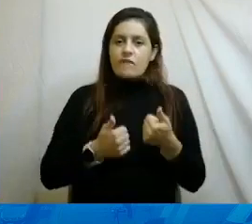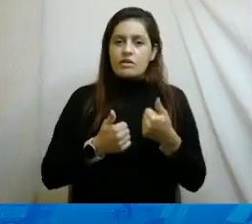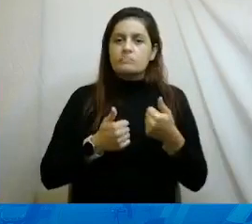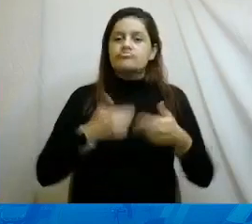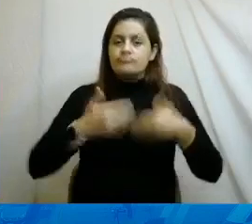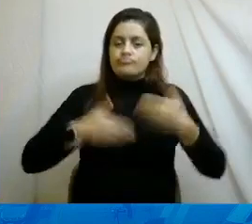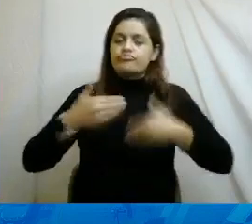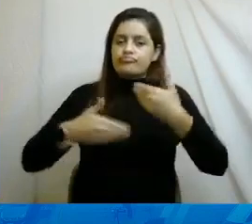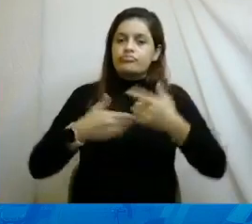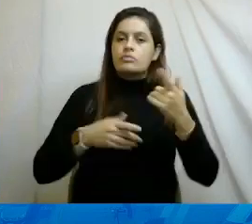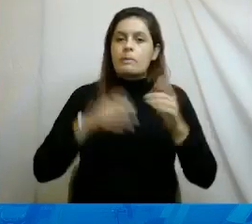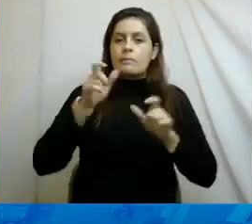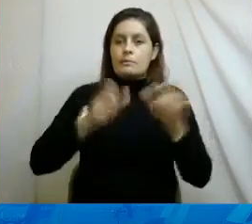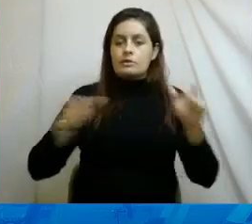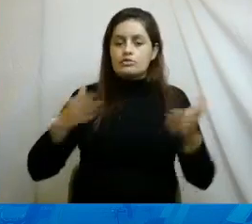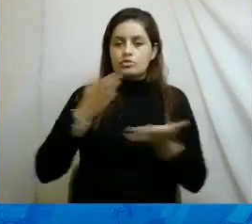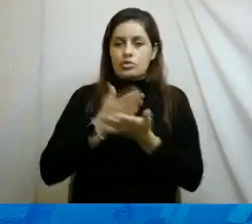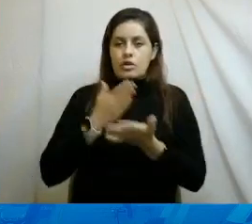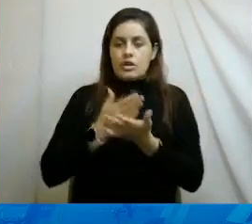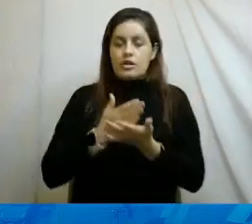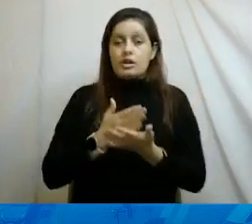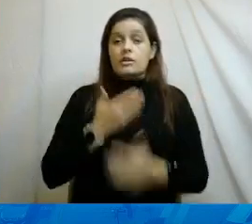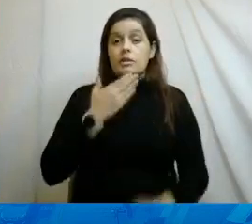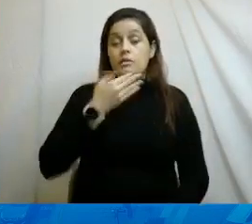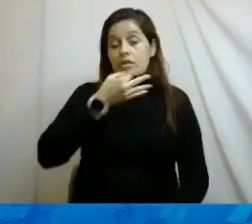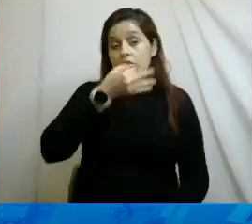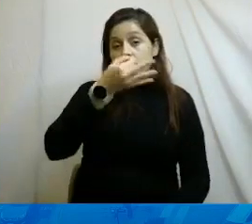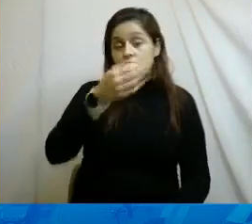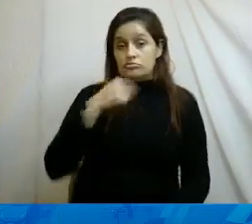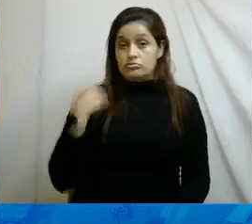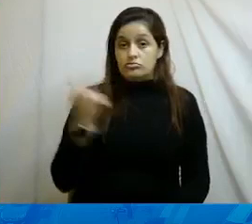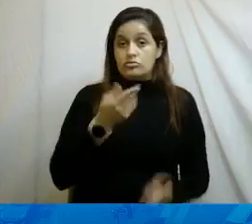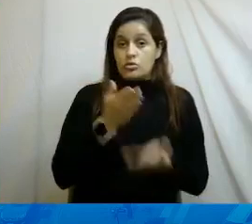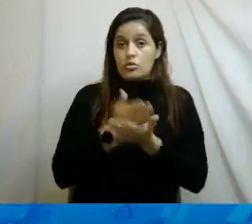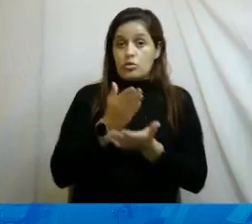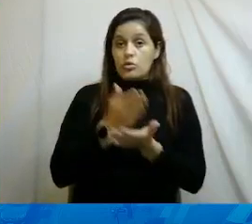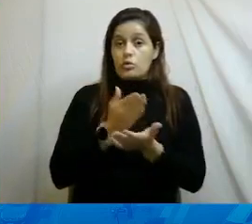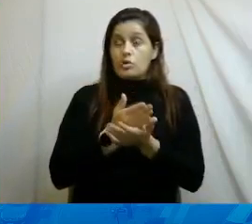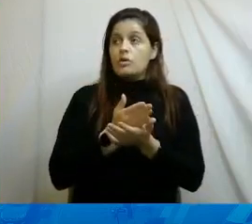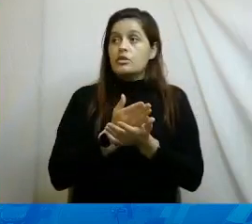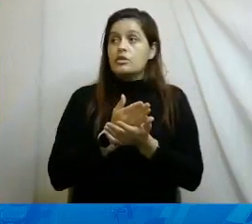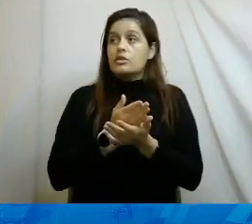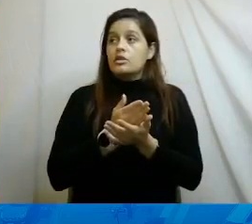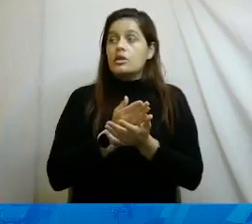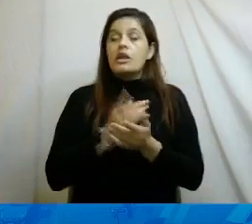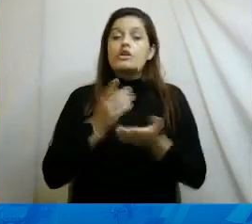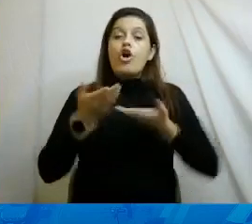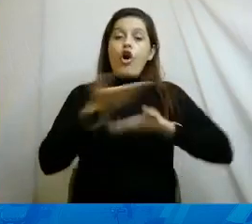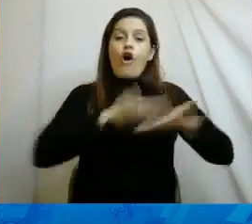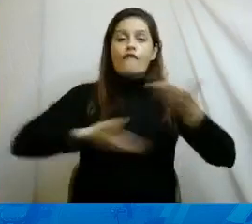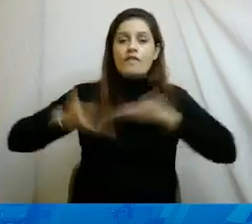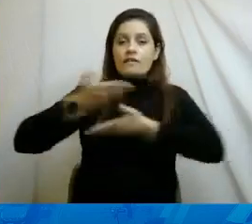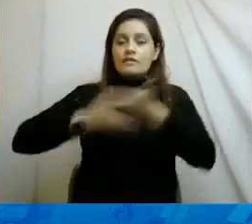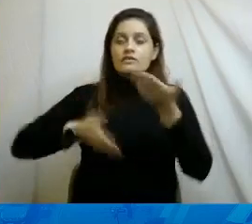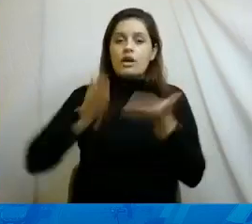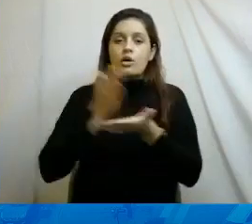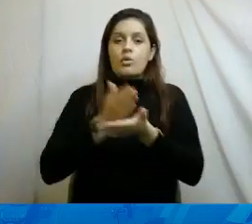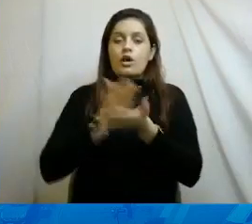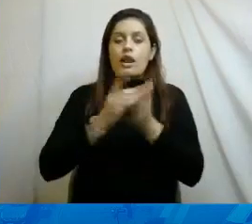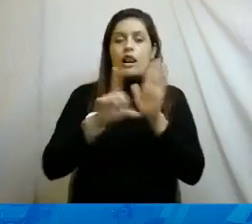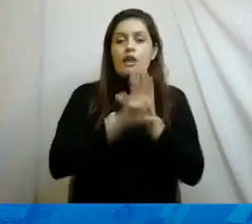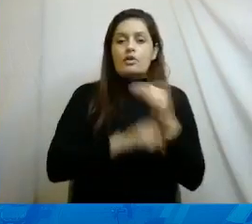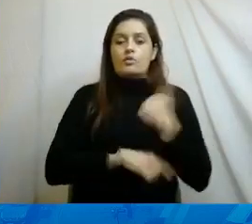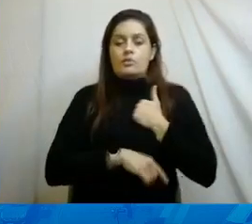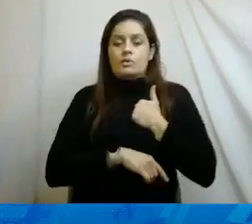personal de nuestra escuela. Comentarles que nuestra escuela se rige por el Reglamento Interno de Convivencia Escolar, la Ley